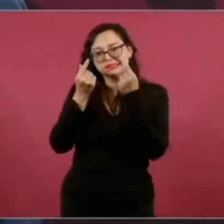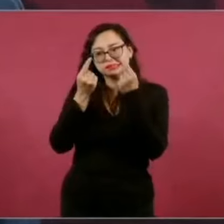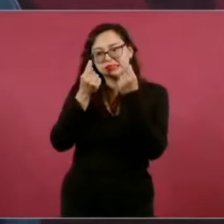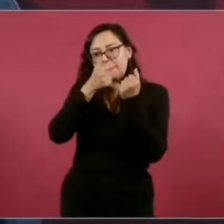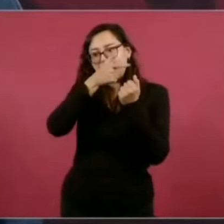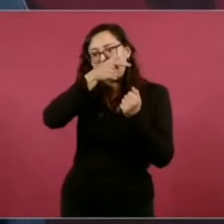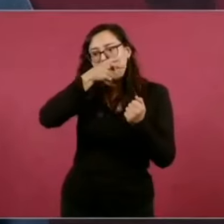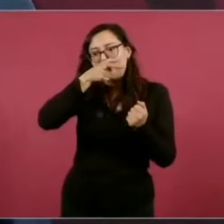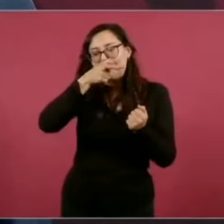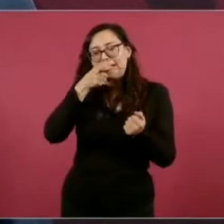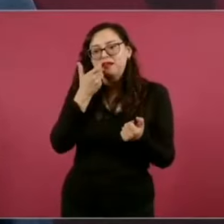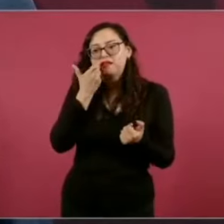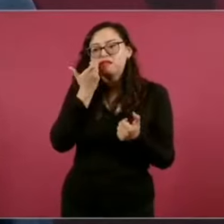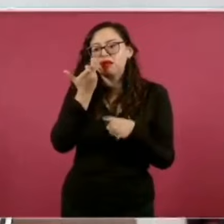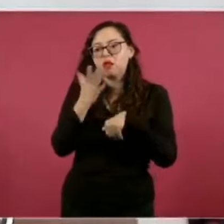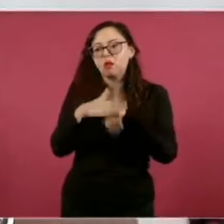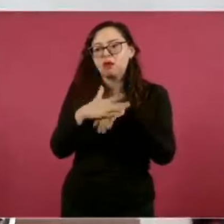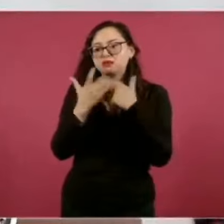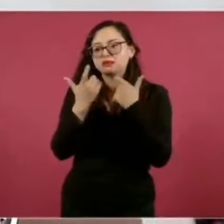la avaricia.